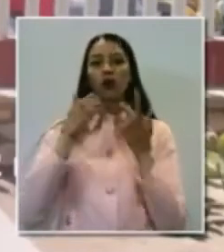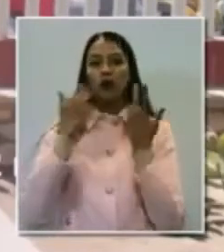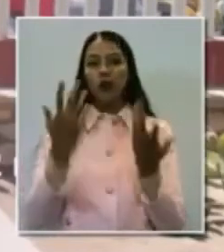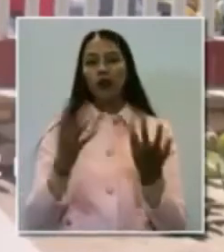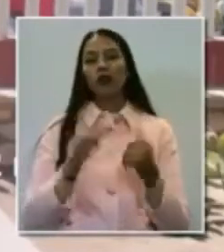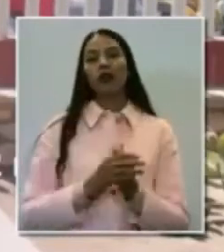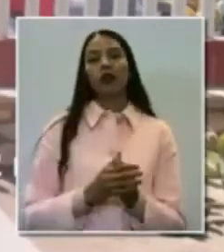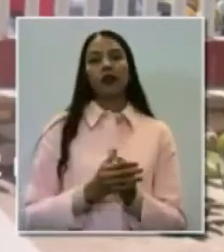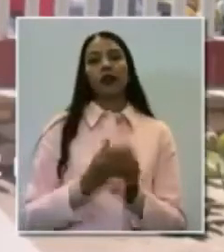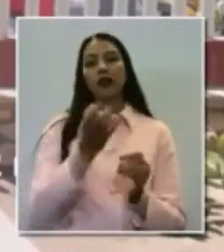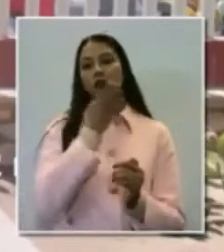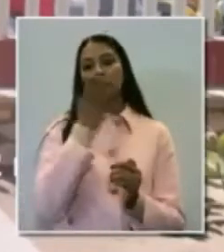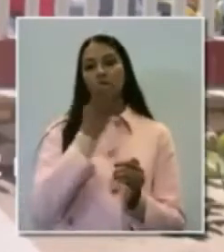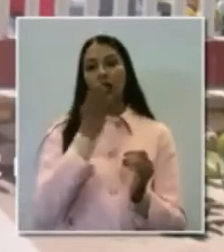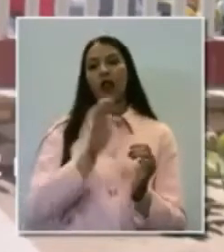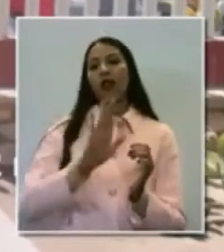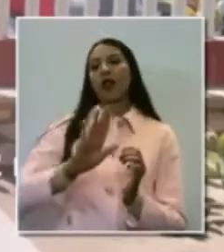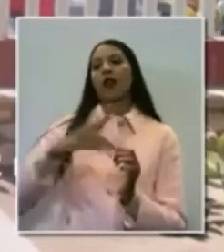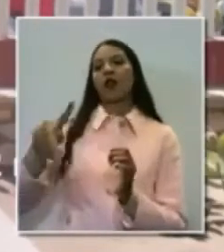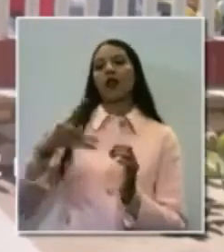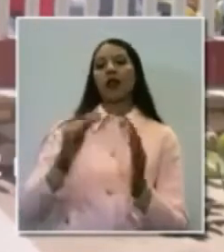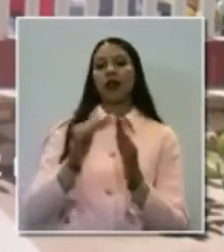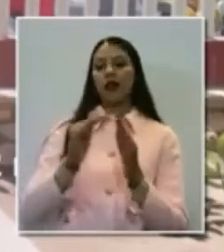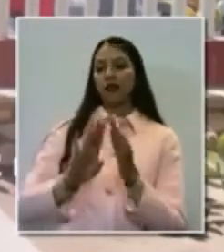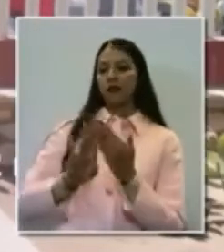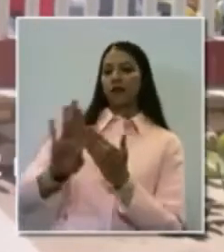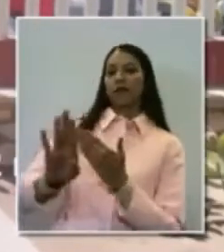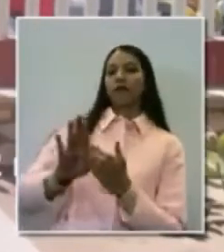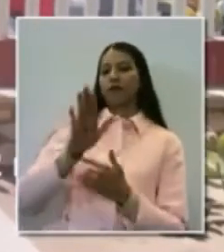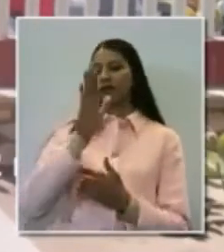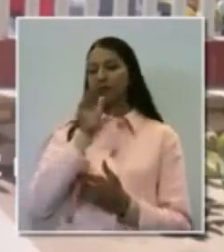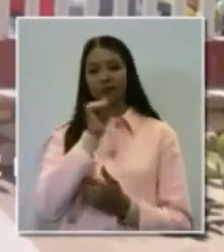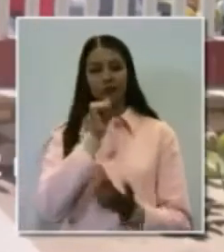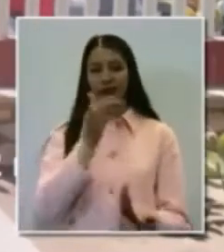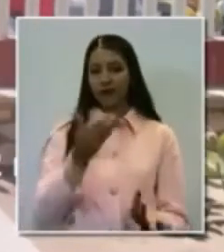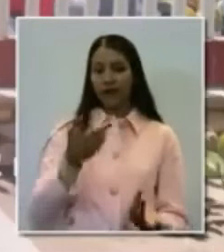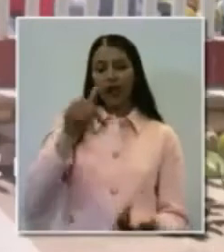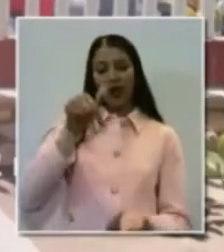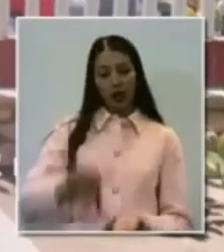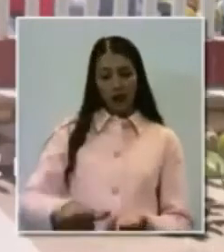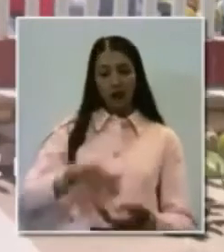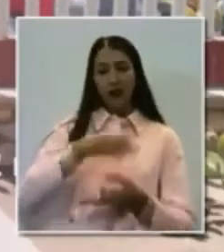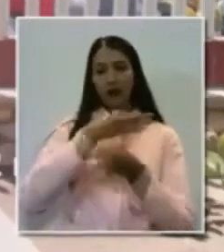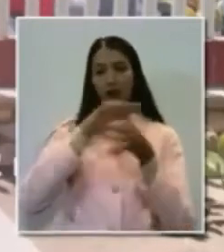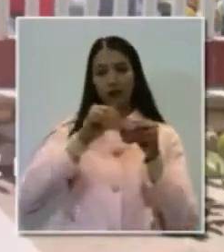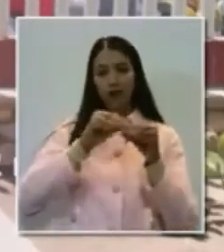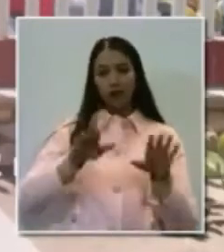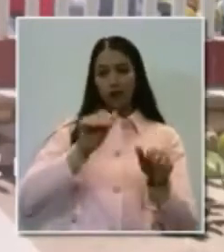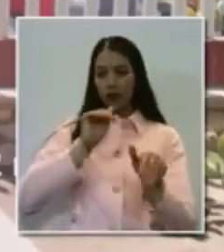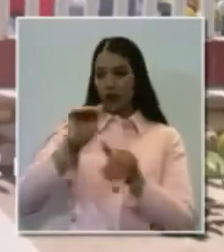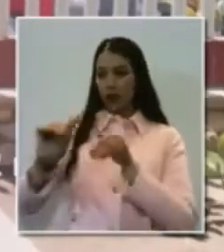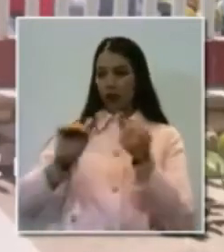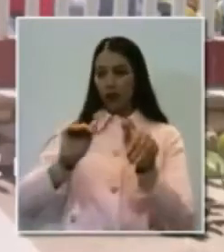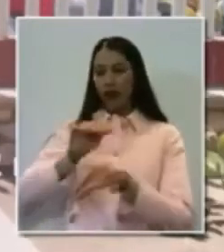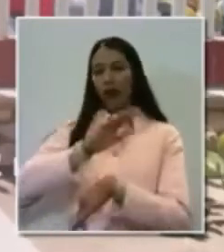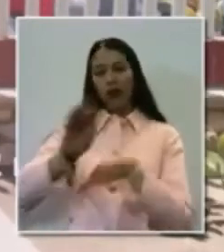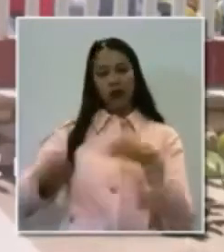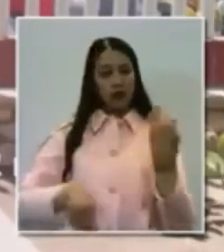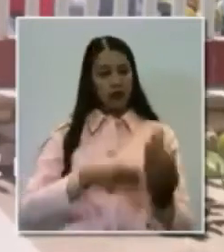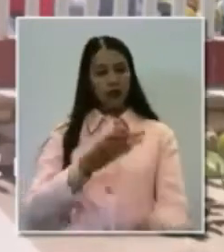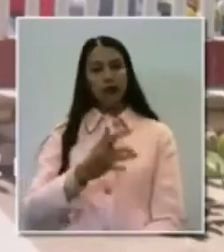casa esté, la escuela esté enfrente de la casa, y eso es imposible. Aquí hacemos un llamado a todos a la